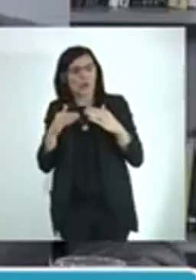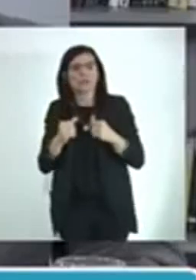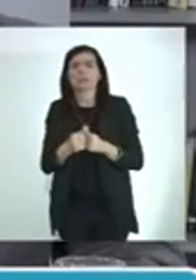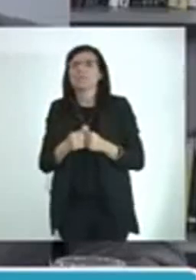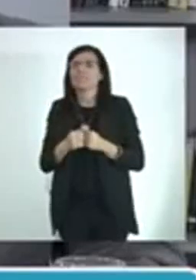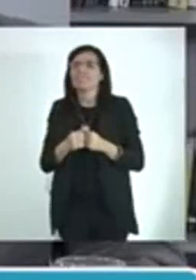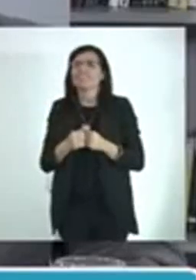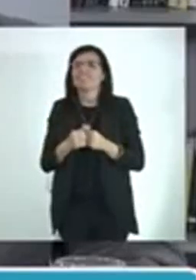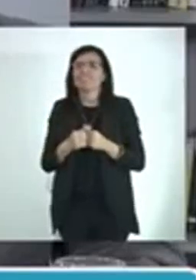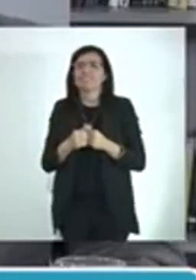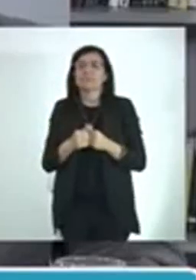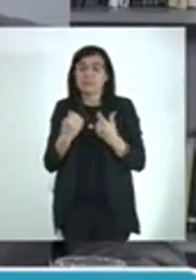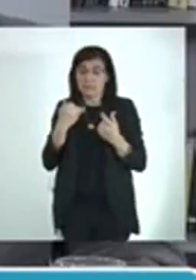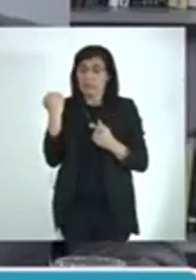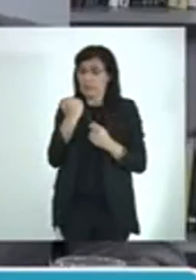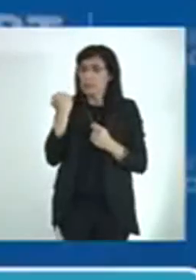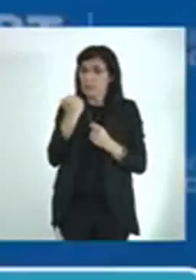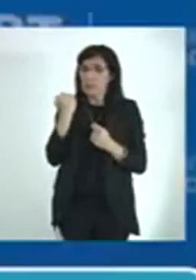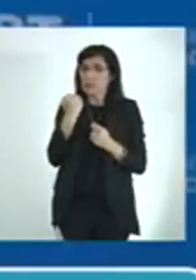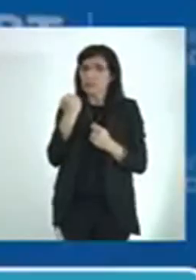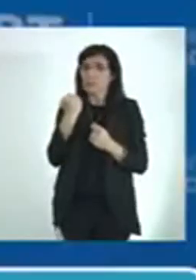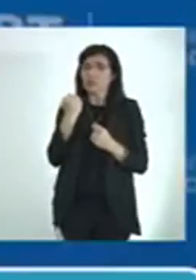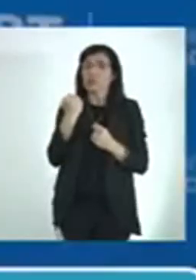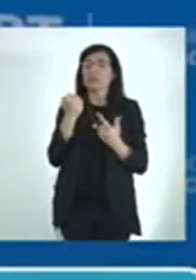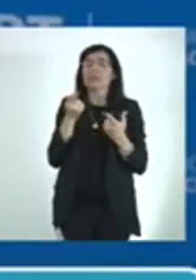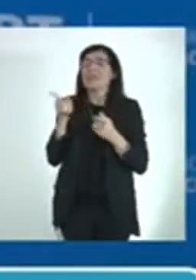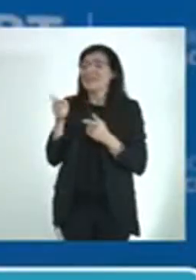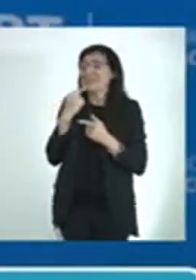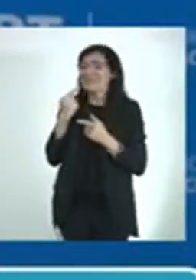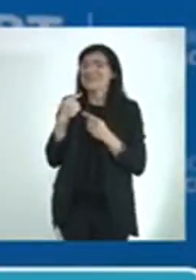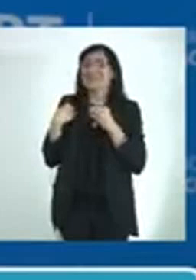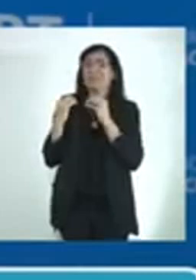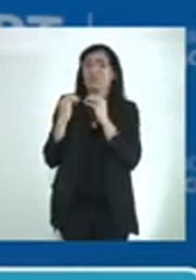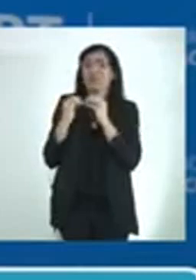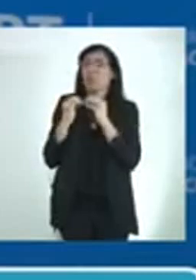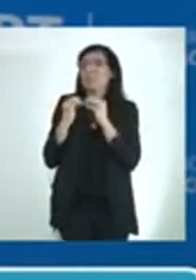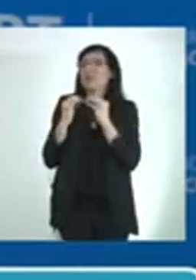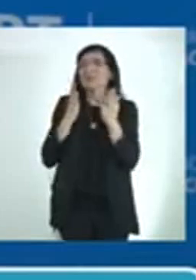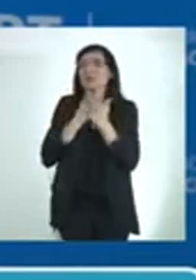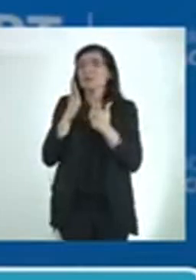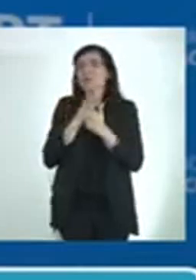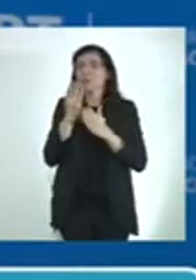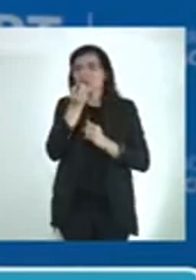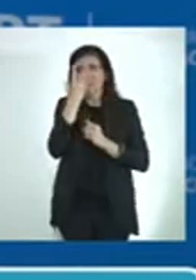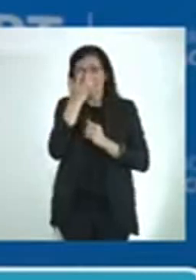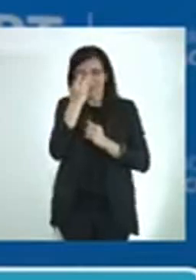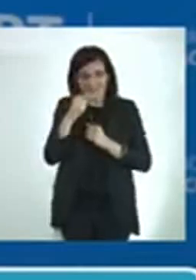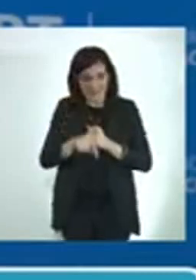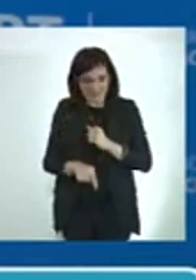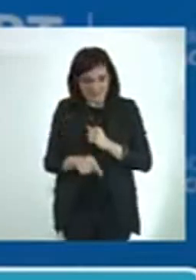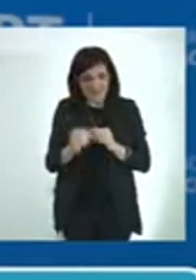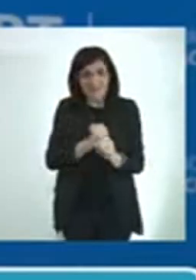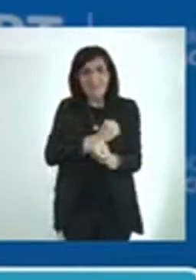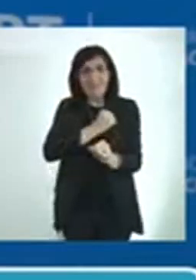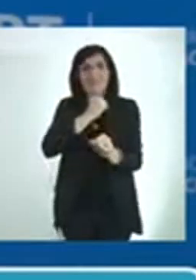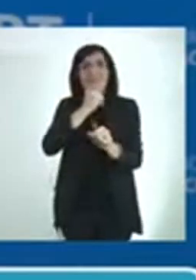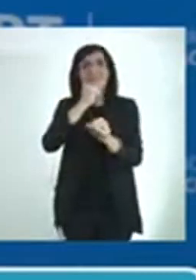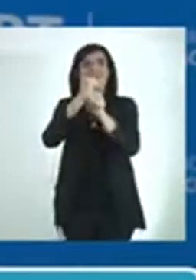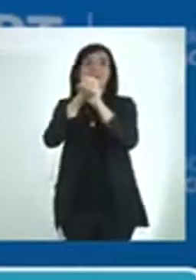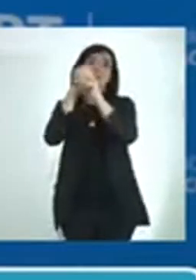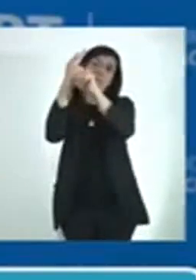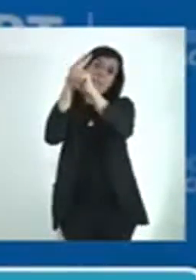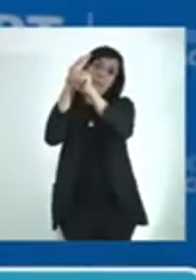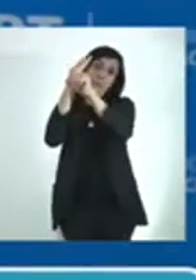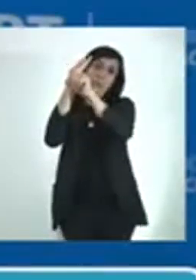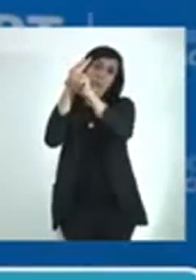ESI, primero que nada, esto que dice Bruno es importante, se aplica en todos los niveles del sistema educativo, lo que también implica una